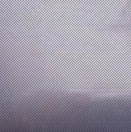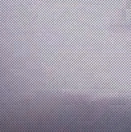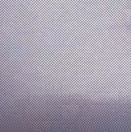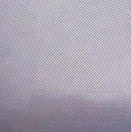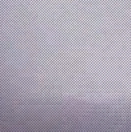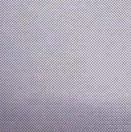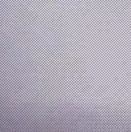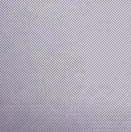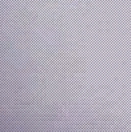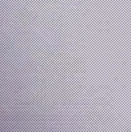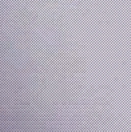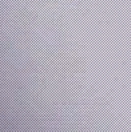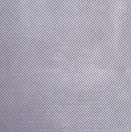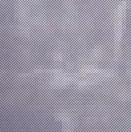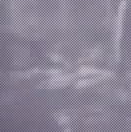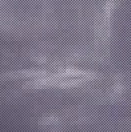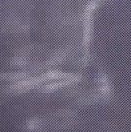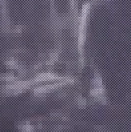bendición. Como